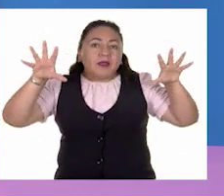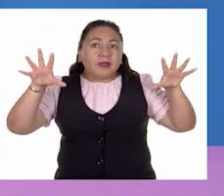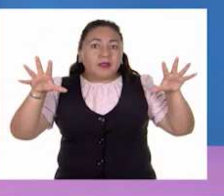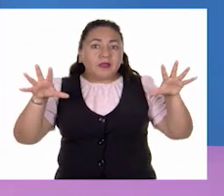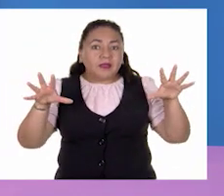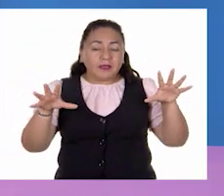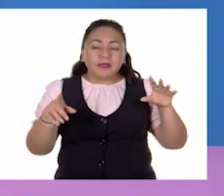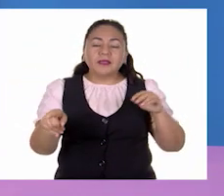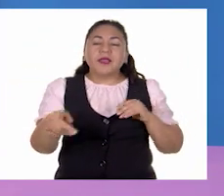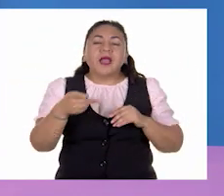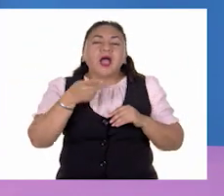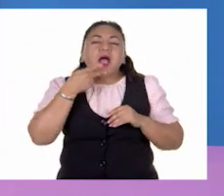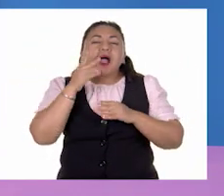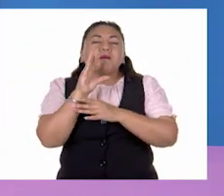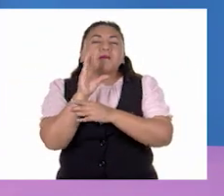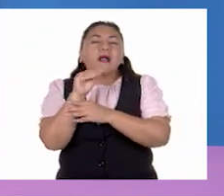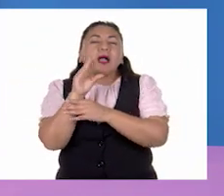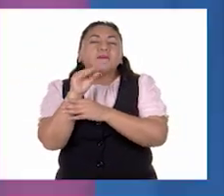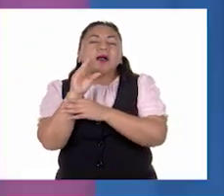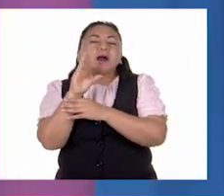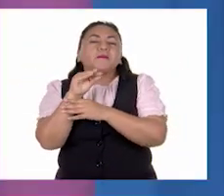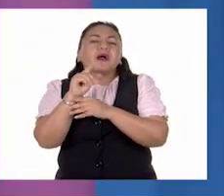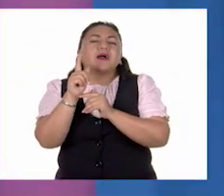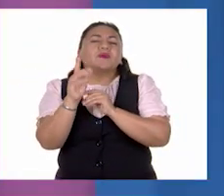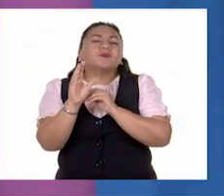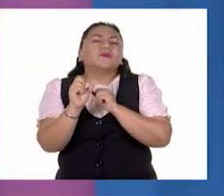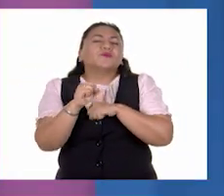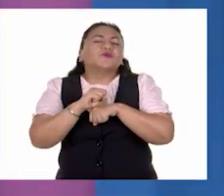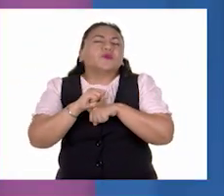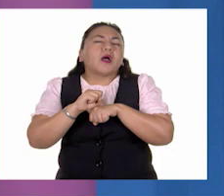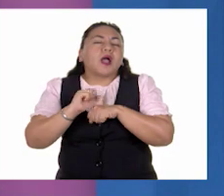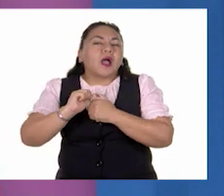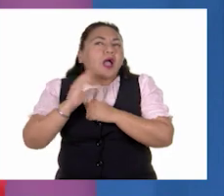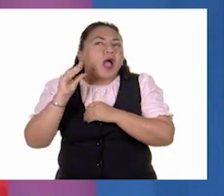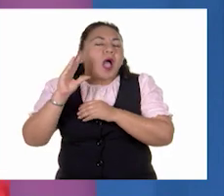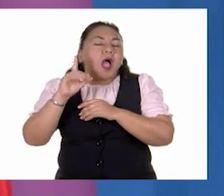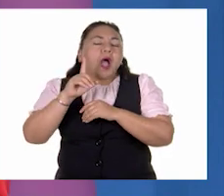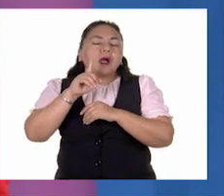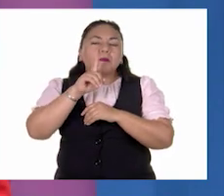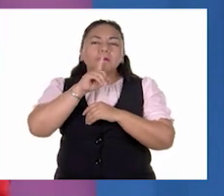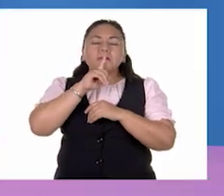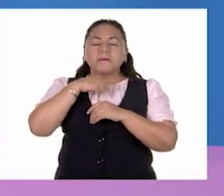cuando me hablas, querido, pienso que ya te callaste.